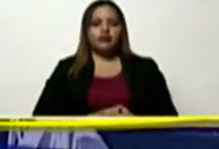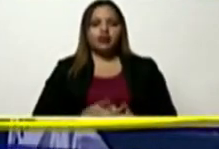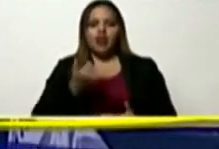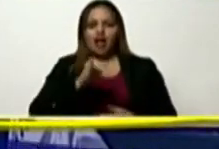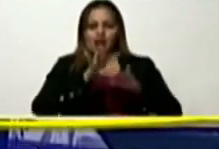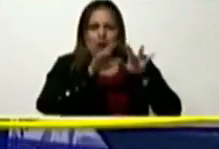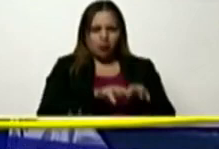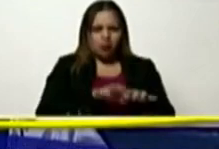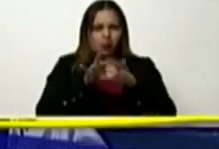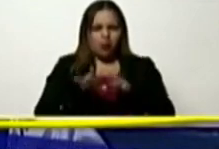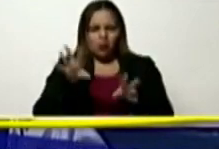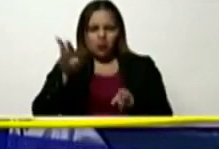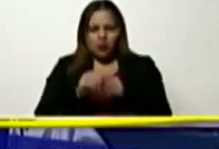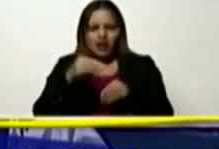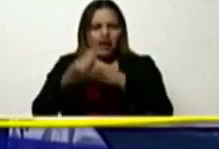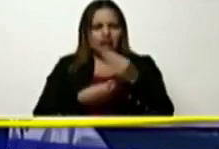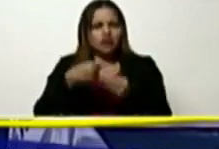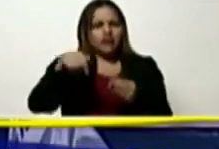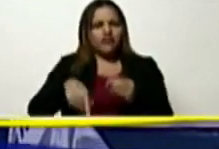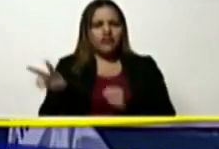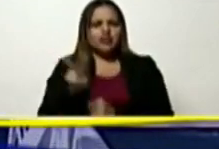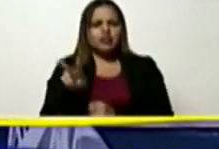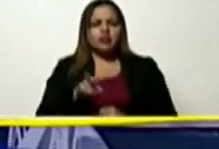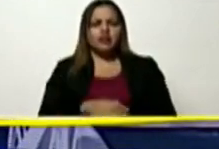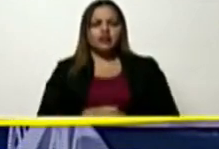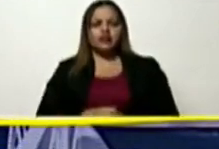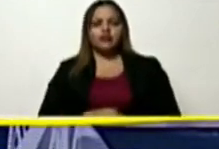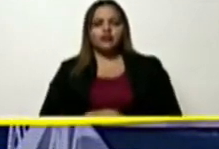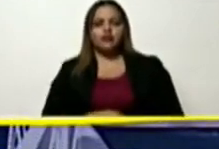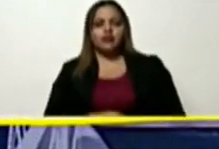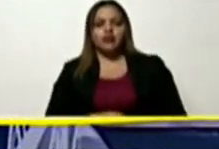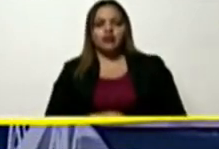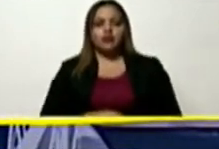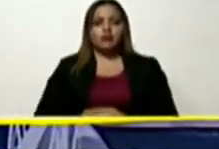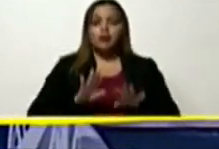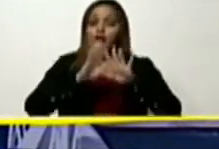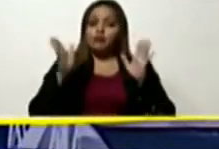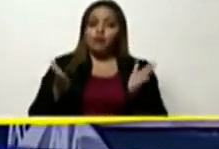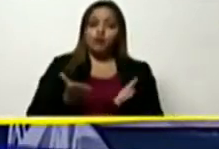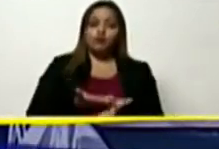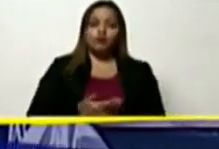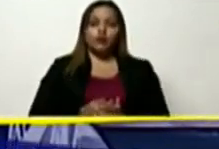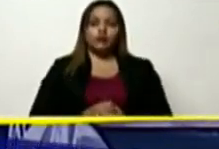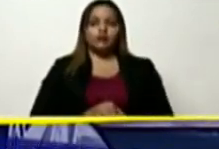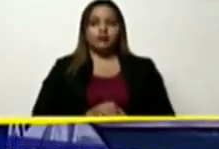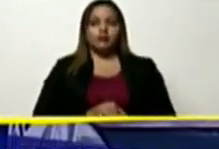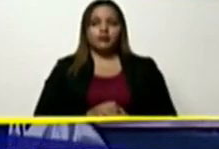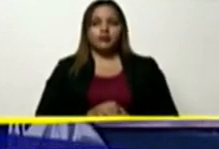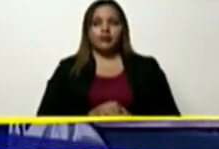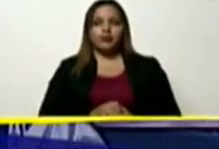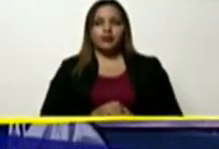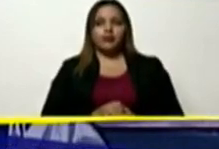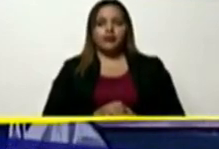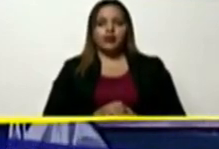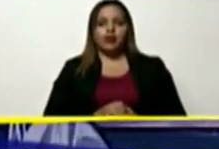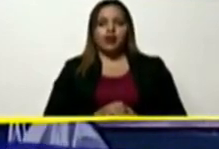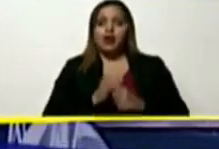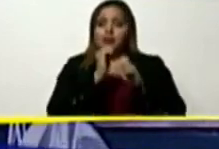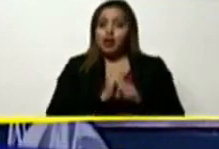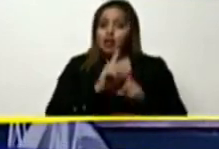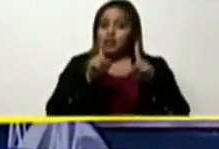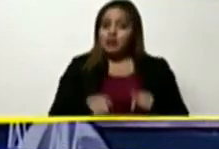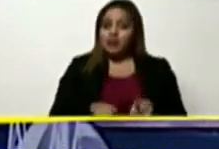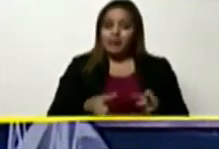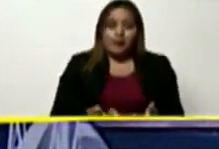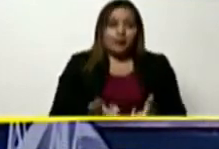editando en Venezuela para el mundo, y que aspiro también, con el permiso de los